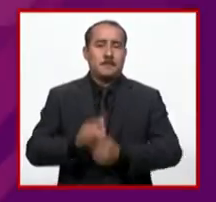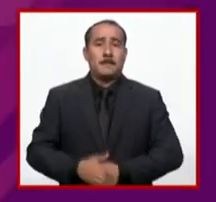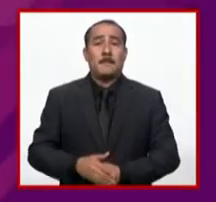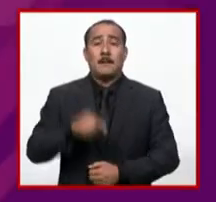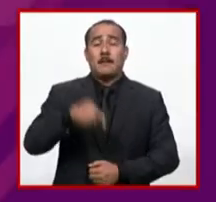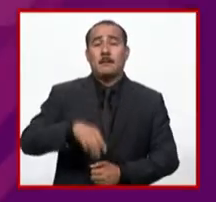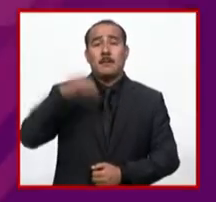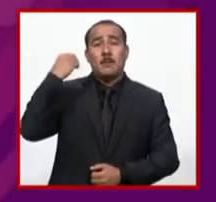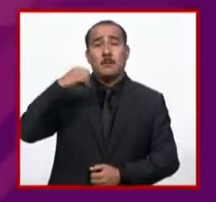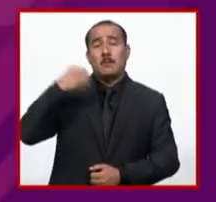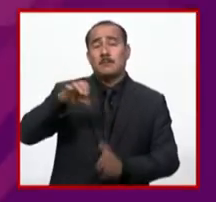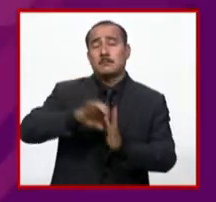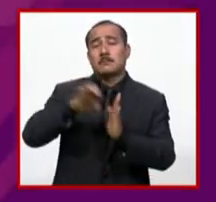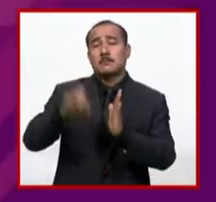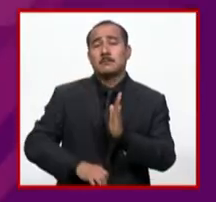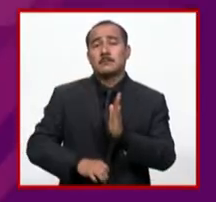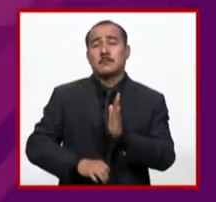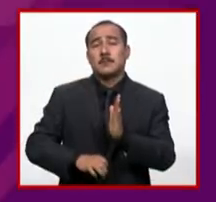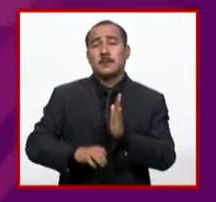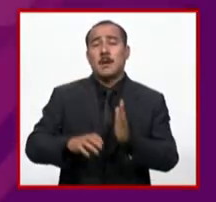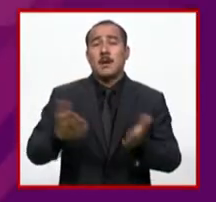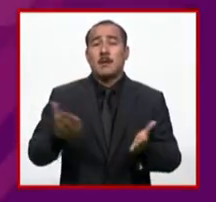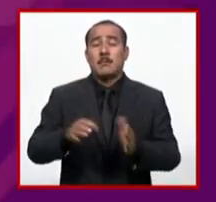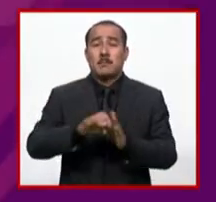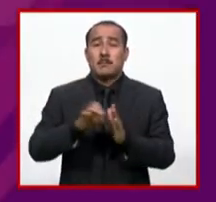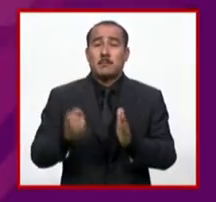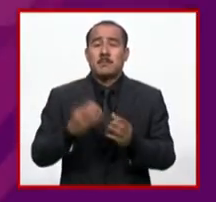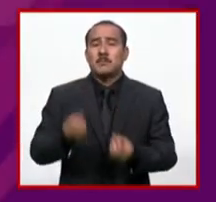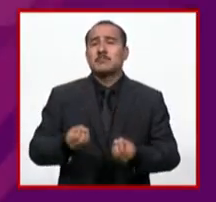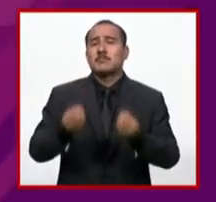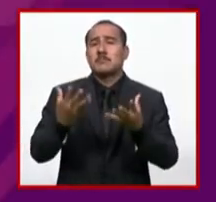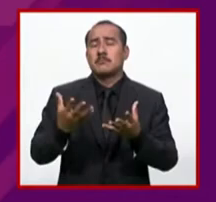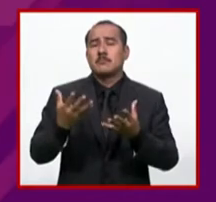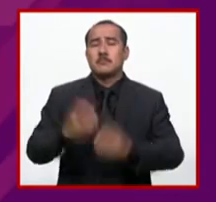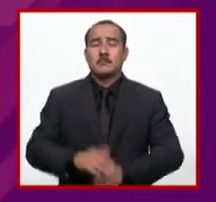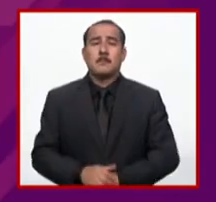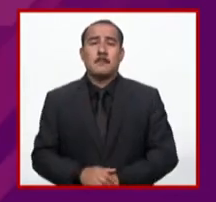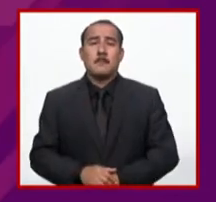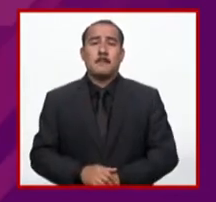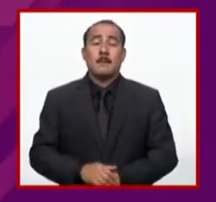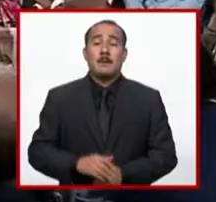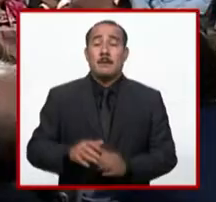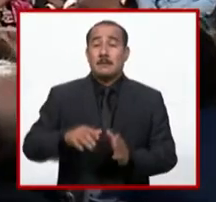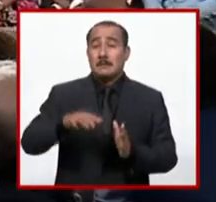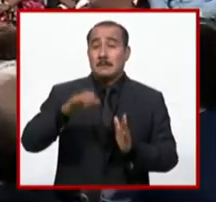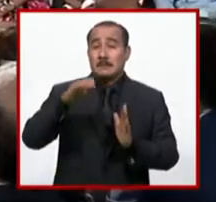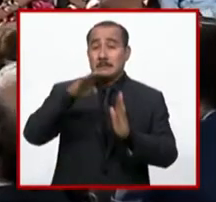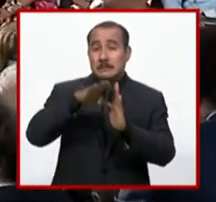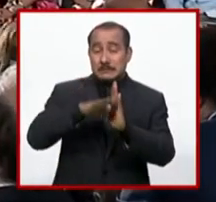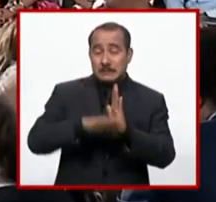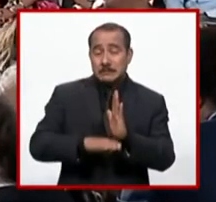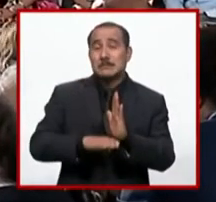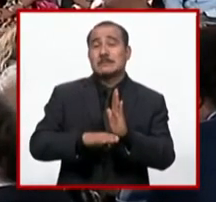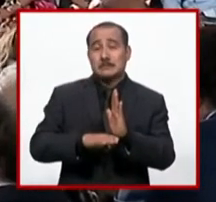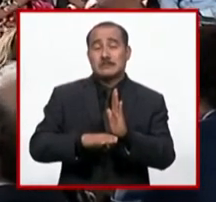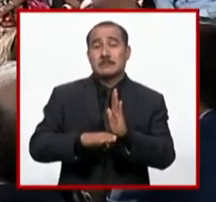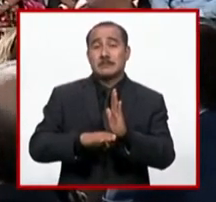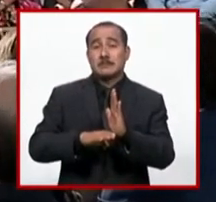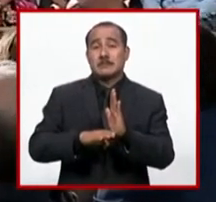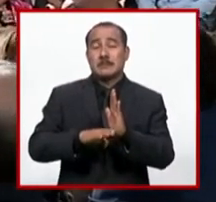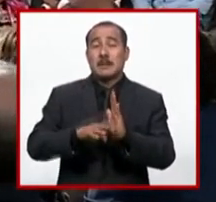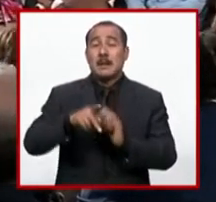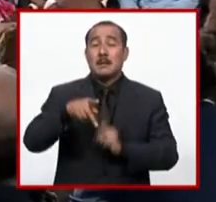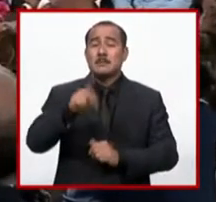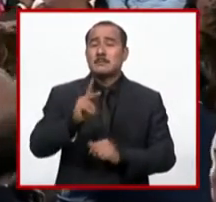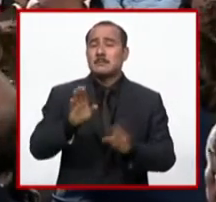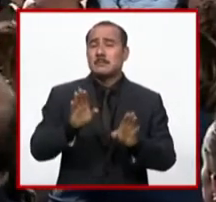en Oaxaca, por ejemplo, el número de efectivos que tenemos estaba por debajo de los índices, pero en un